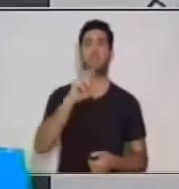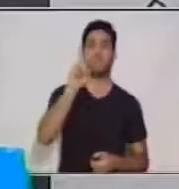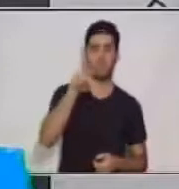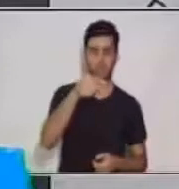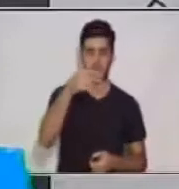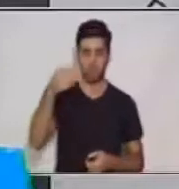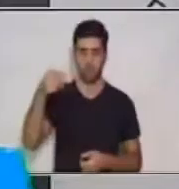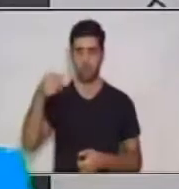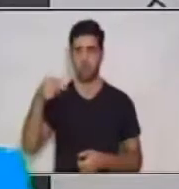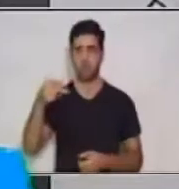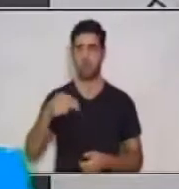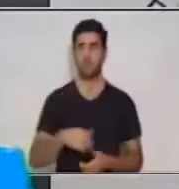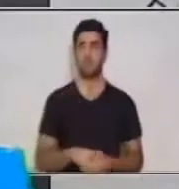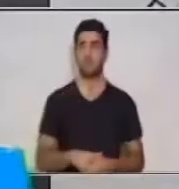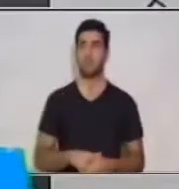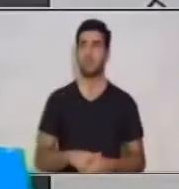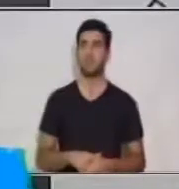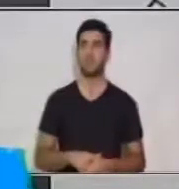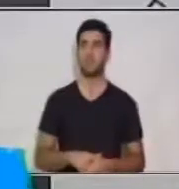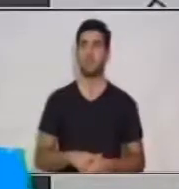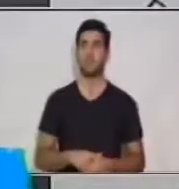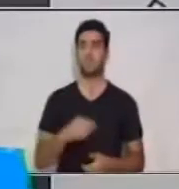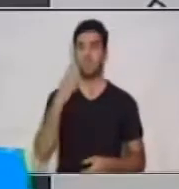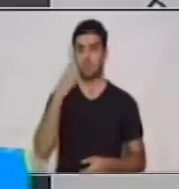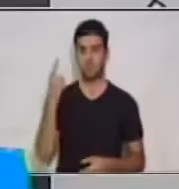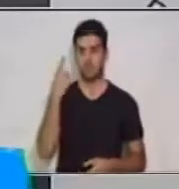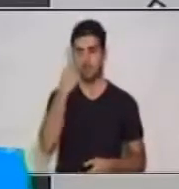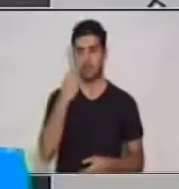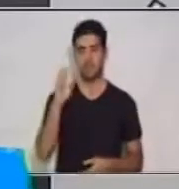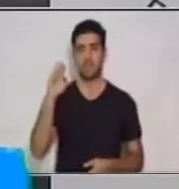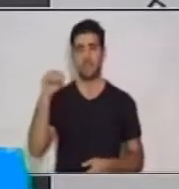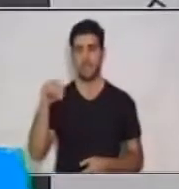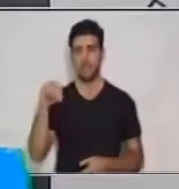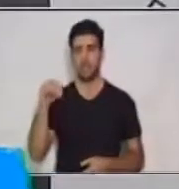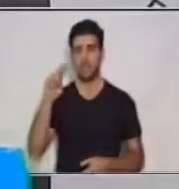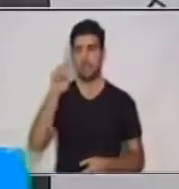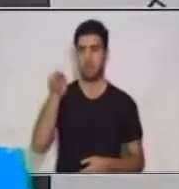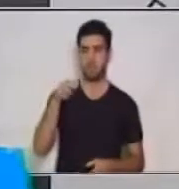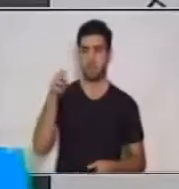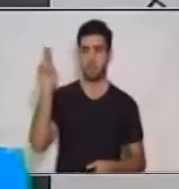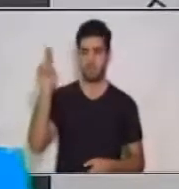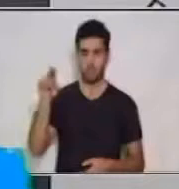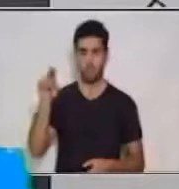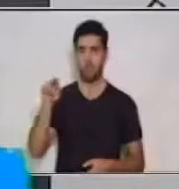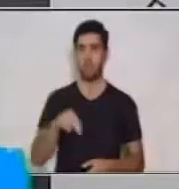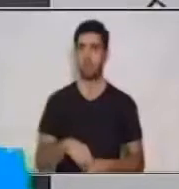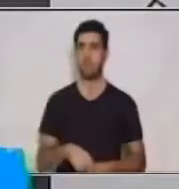Esto va a ser igual al seno de gamma.